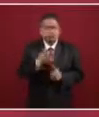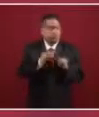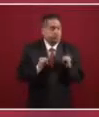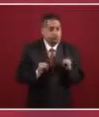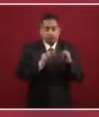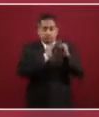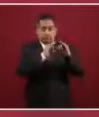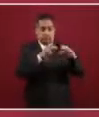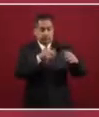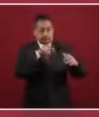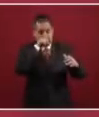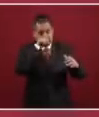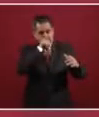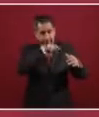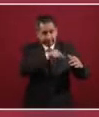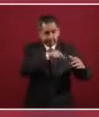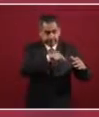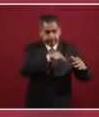instituciones